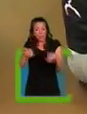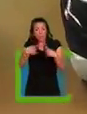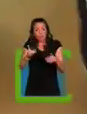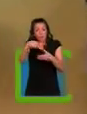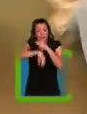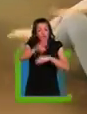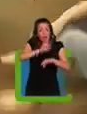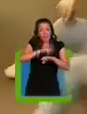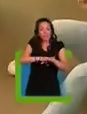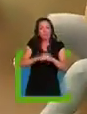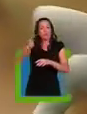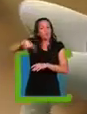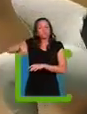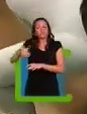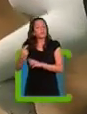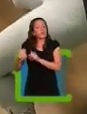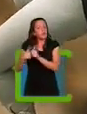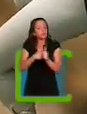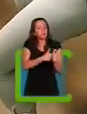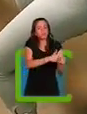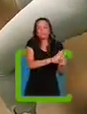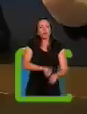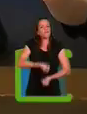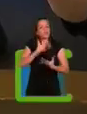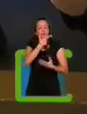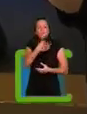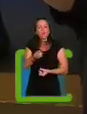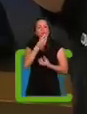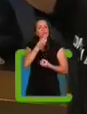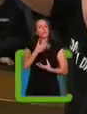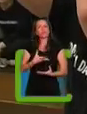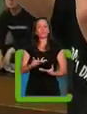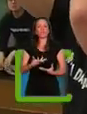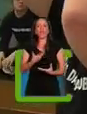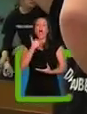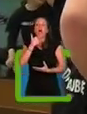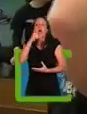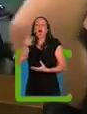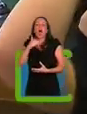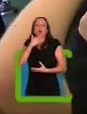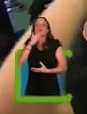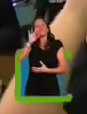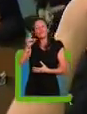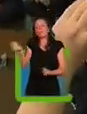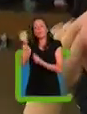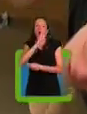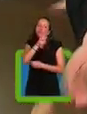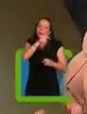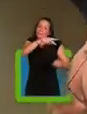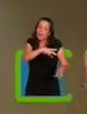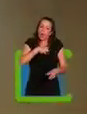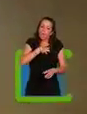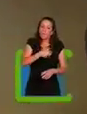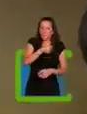de la música, pues la pueden expresar bastante, bastante bien. A algunos lógicamente lo hacen mejor y a otros